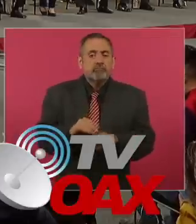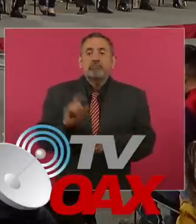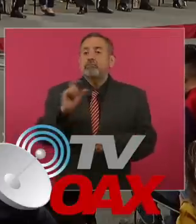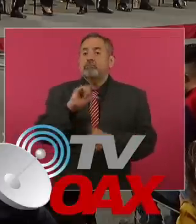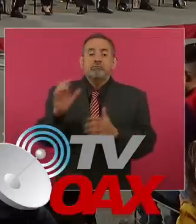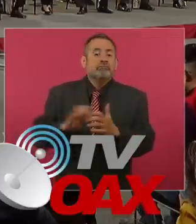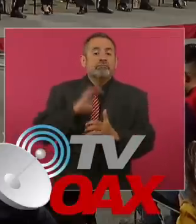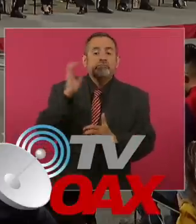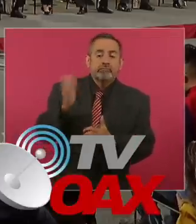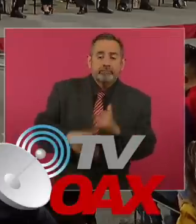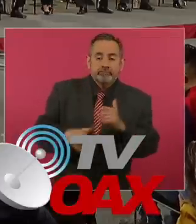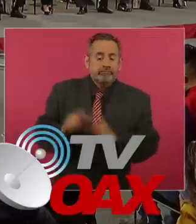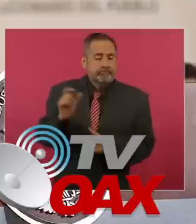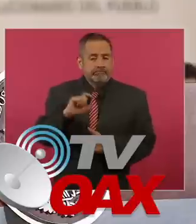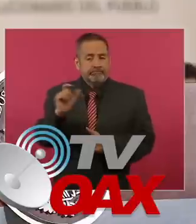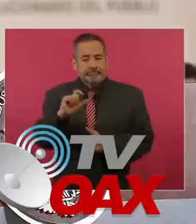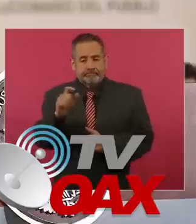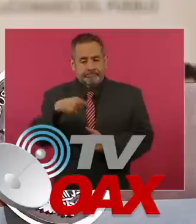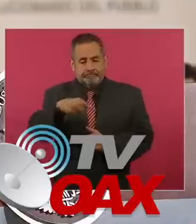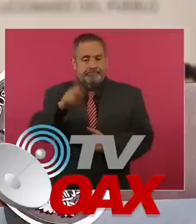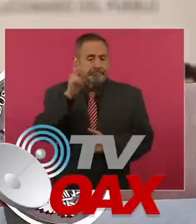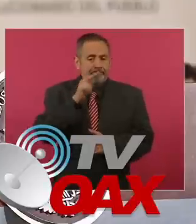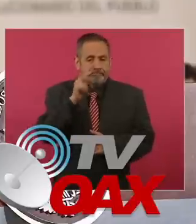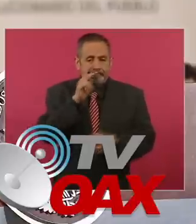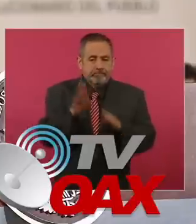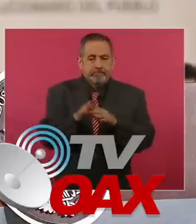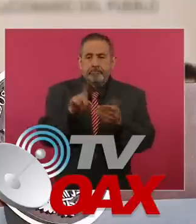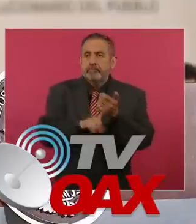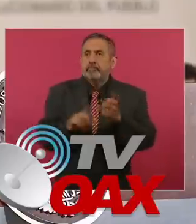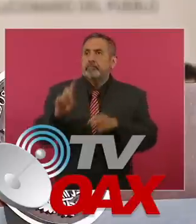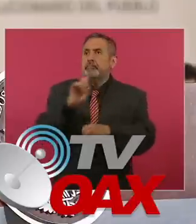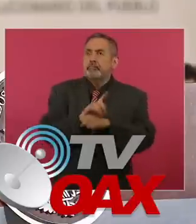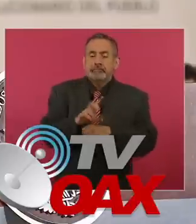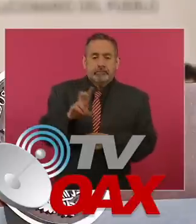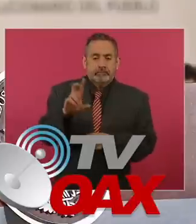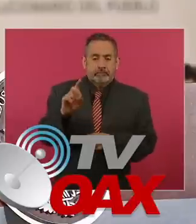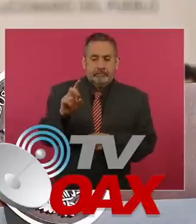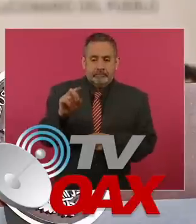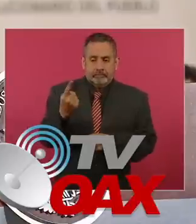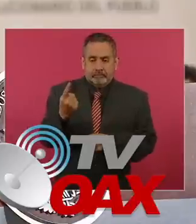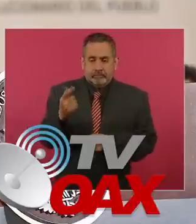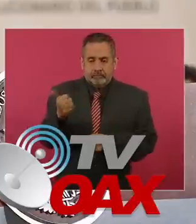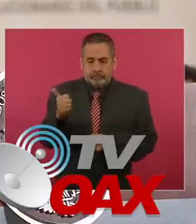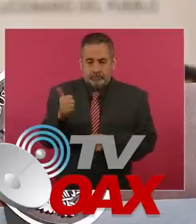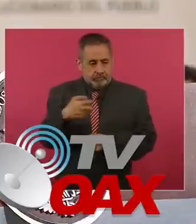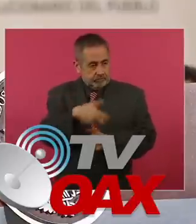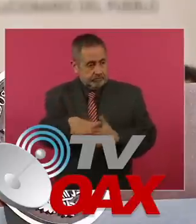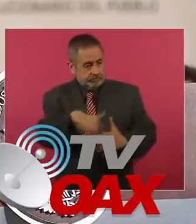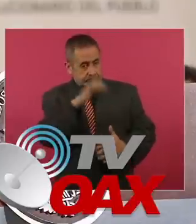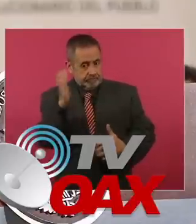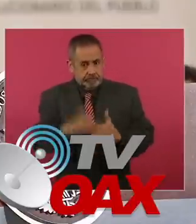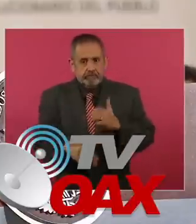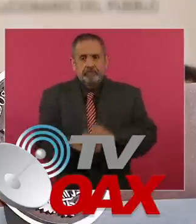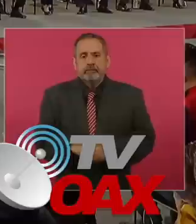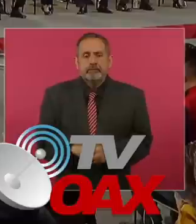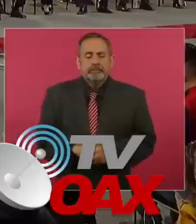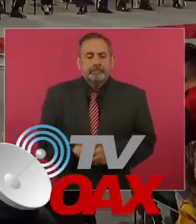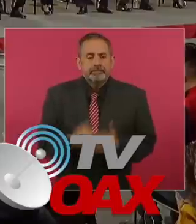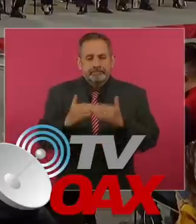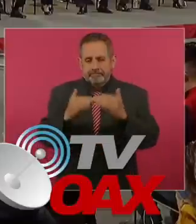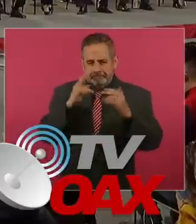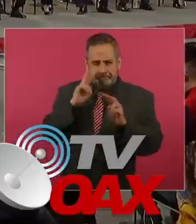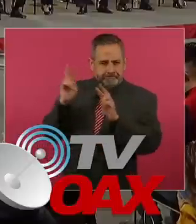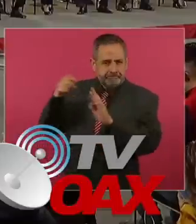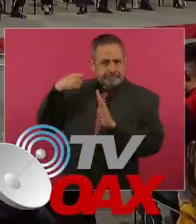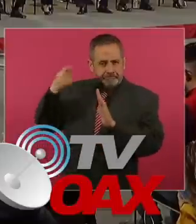esta primera fase de pruebas para el día 31 de agosto próximo. Tenemos a continuación un